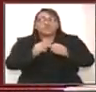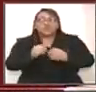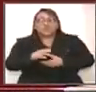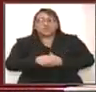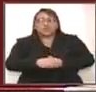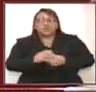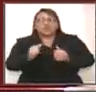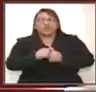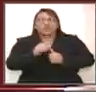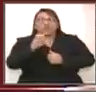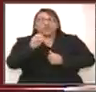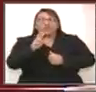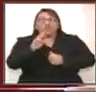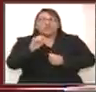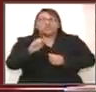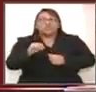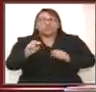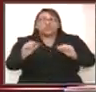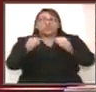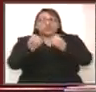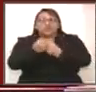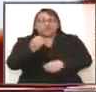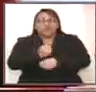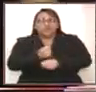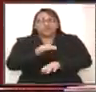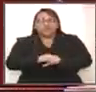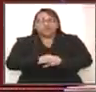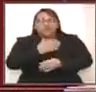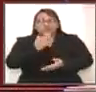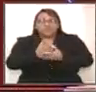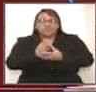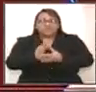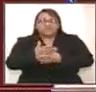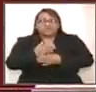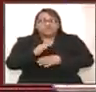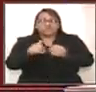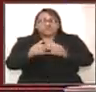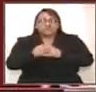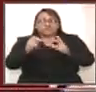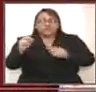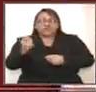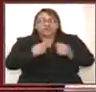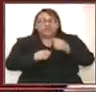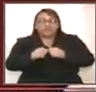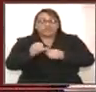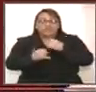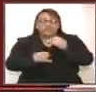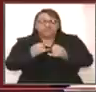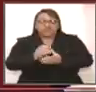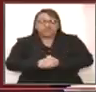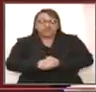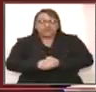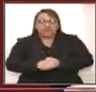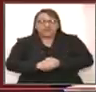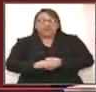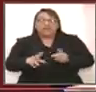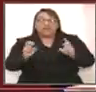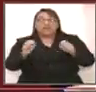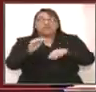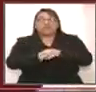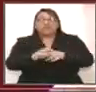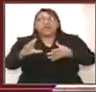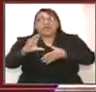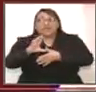adhesión a la Convención, el Grupo de Trabajo sobre Cohecho en Transacciones Comerciales Internacionales. En el caso de